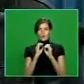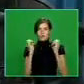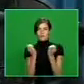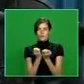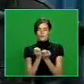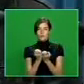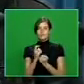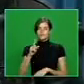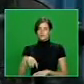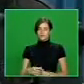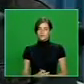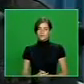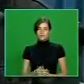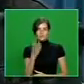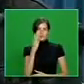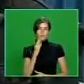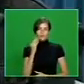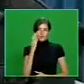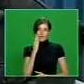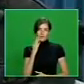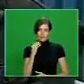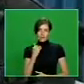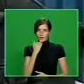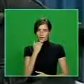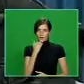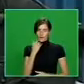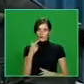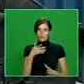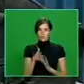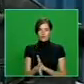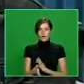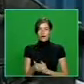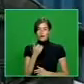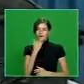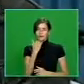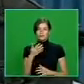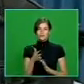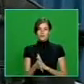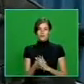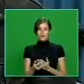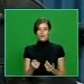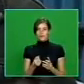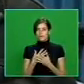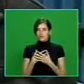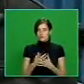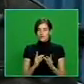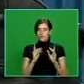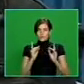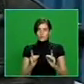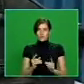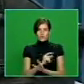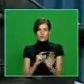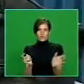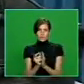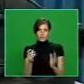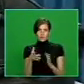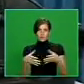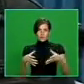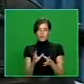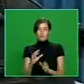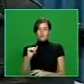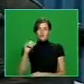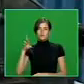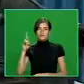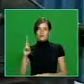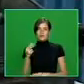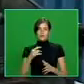para esta experiencia y esta estructura que tiene el Ministerio poner la disposición plena eh del movimiento César regiso de